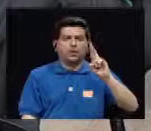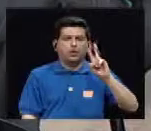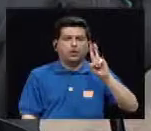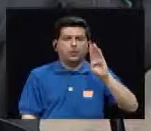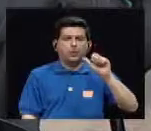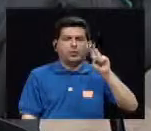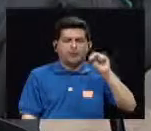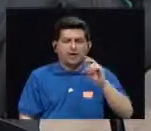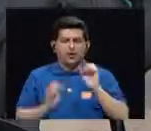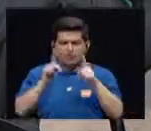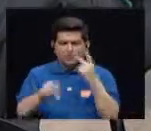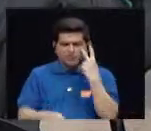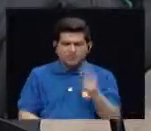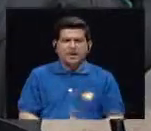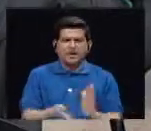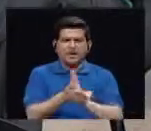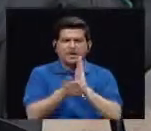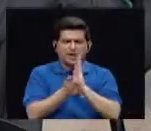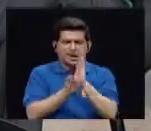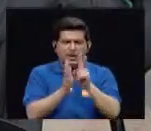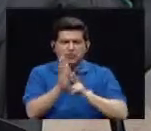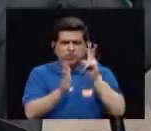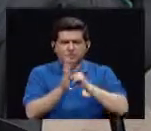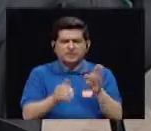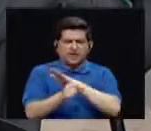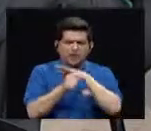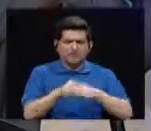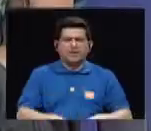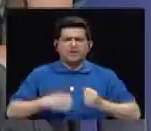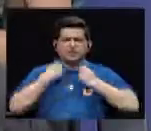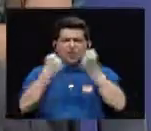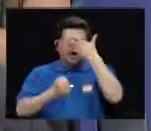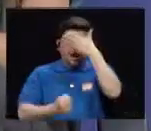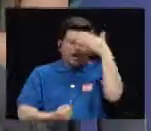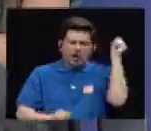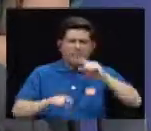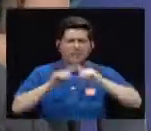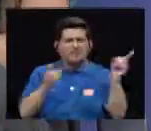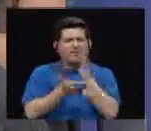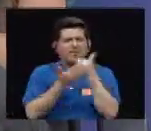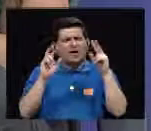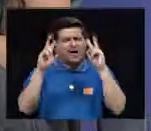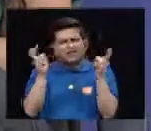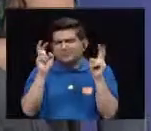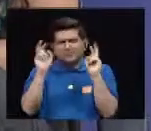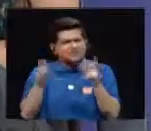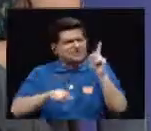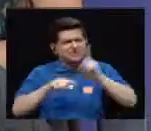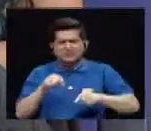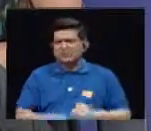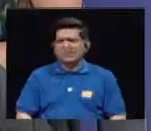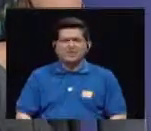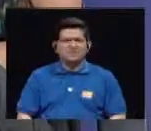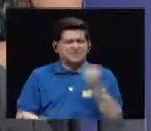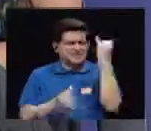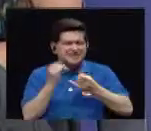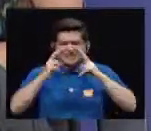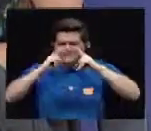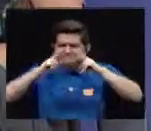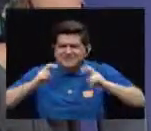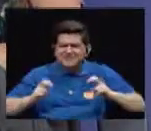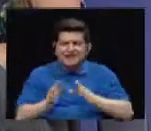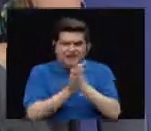pues tuvimos la oportunidad de ver el documental completo, El Héroe Olvidado, pero nos quedaron algunos temas que no pudimos terminar de tratar,